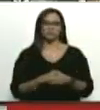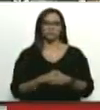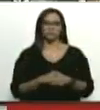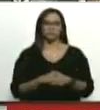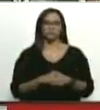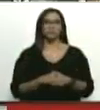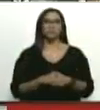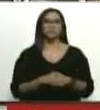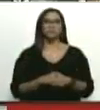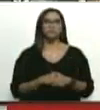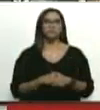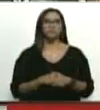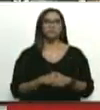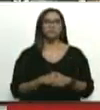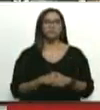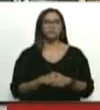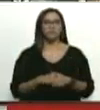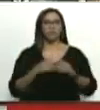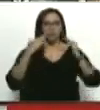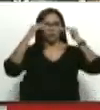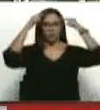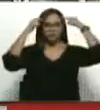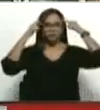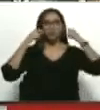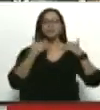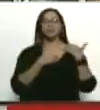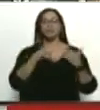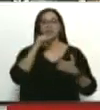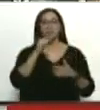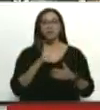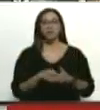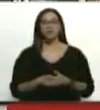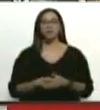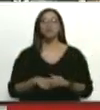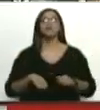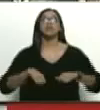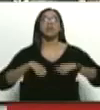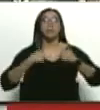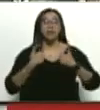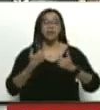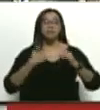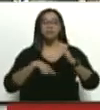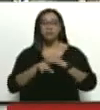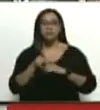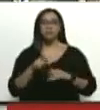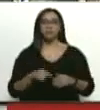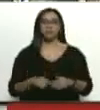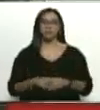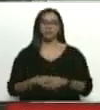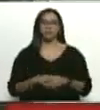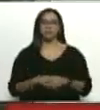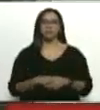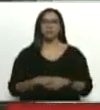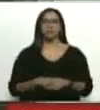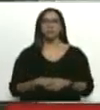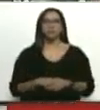en nombre del partido, con el comandante Chávez y con el presidente Nicolás Maduro, más de una vez me fui a